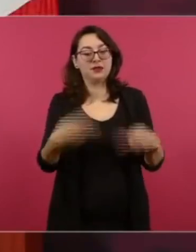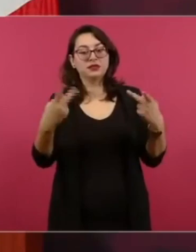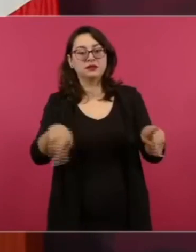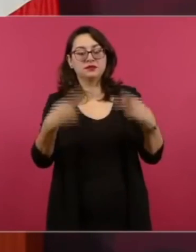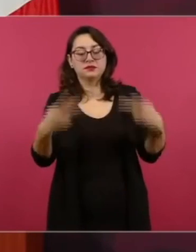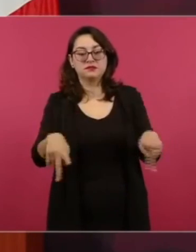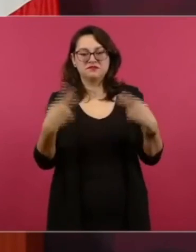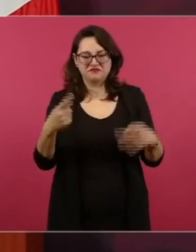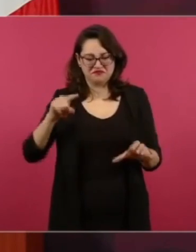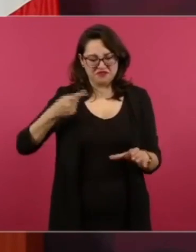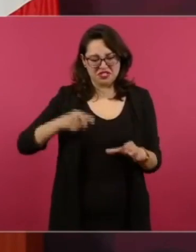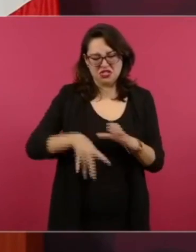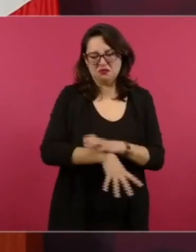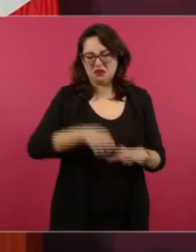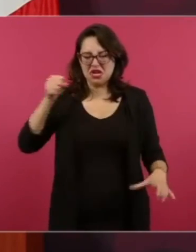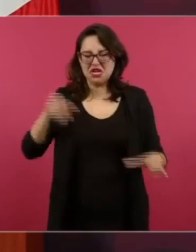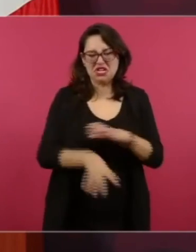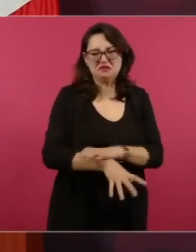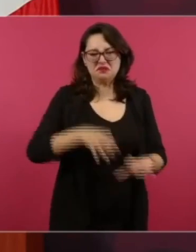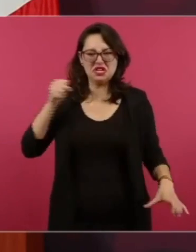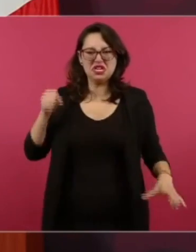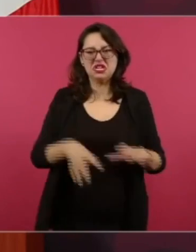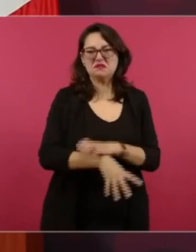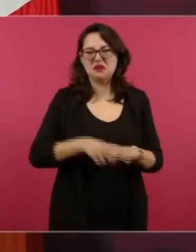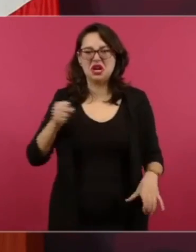hubo una sobreexplotación, estaban sacando como